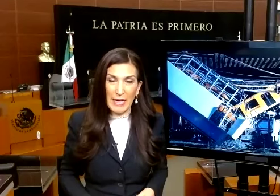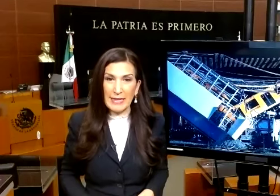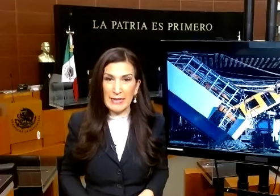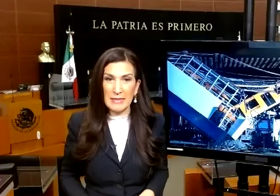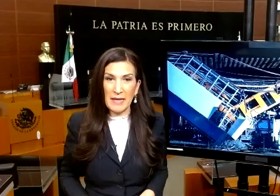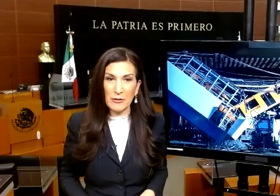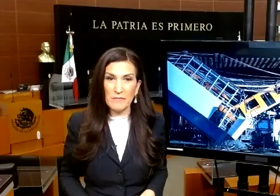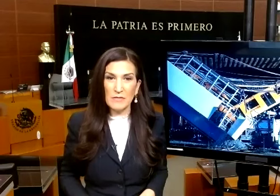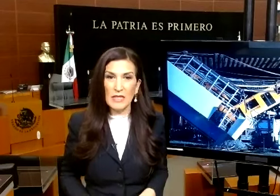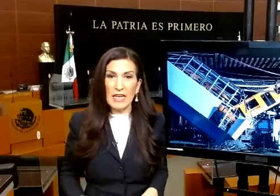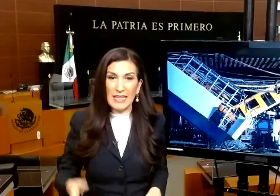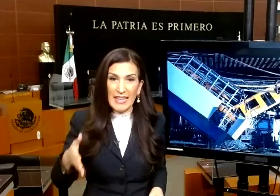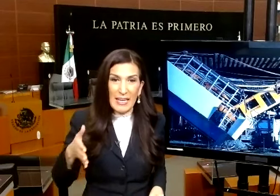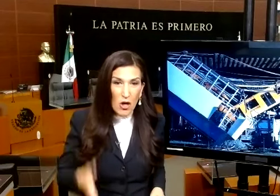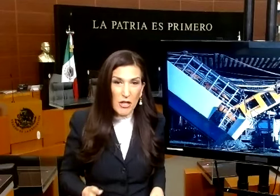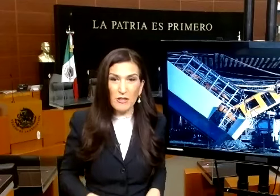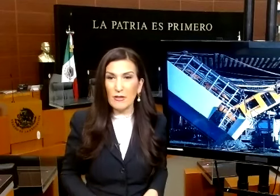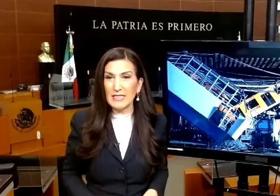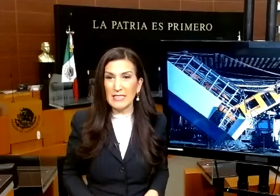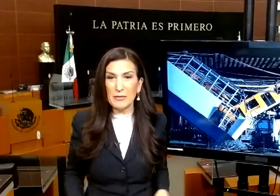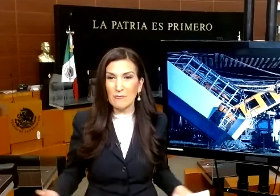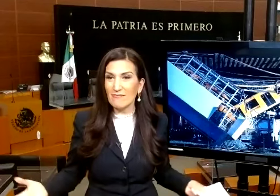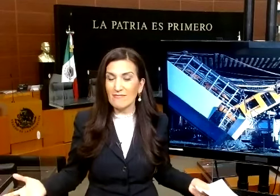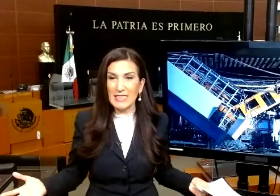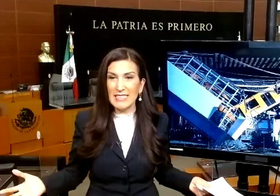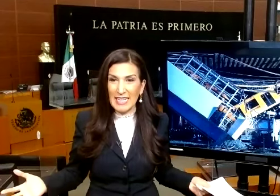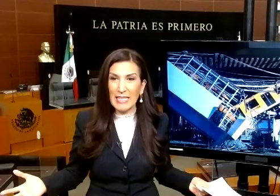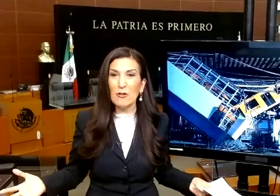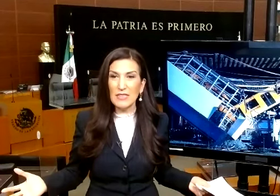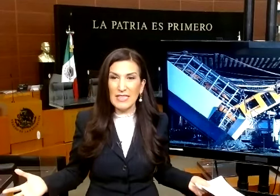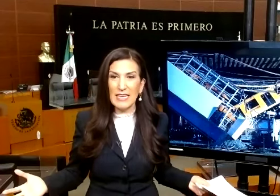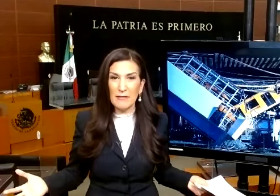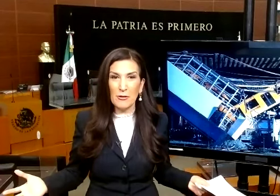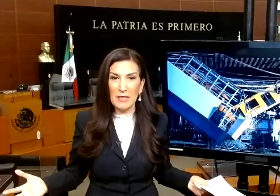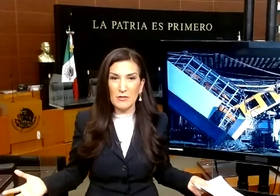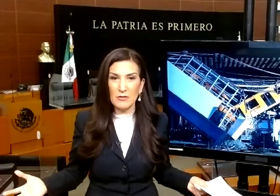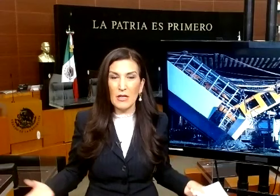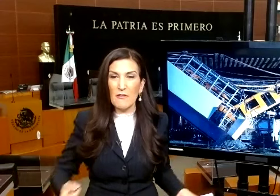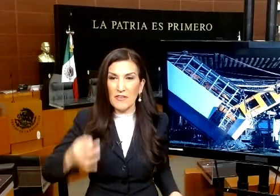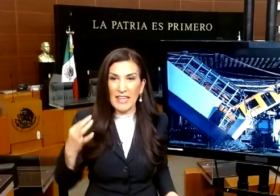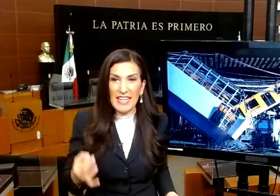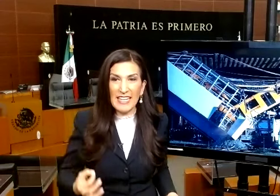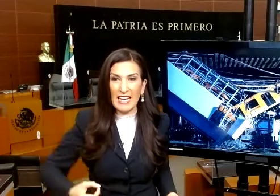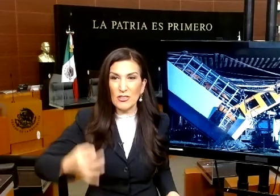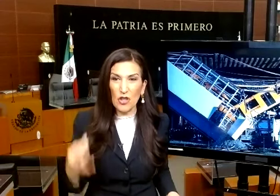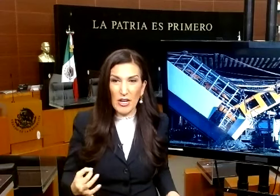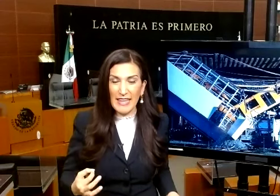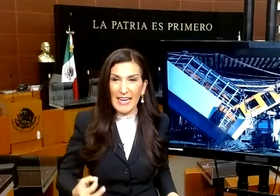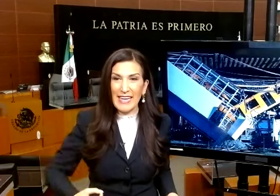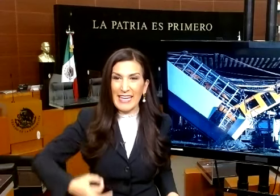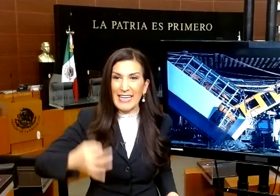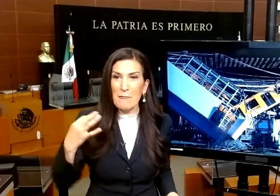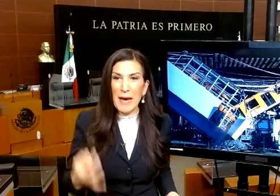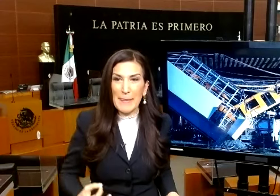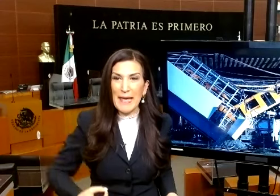pasó aquel 3 de mayo. El día de hoy no es la excepción. Seguimos sin tener información fidedigna,